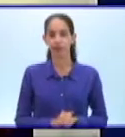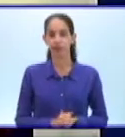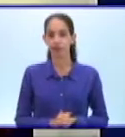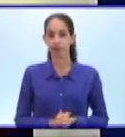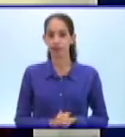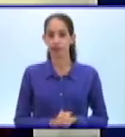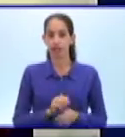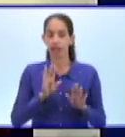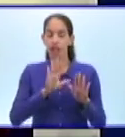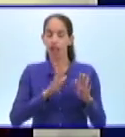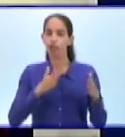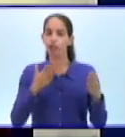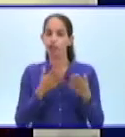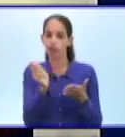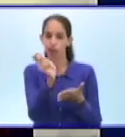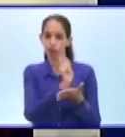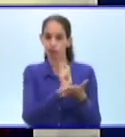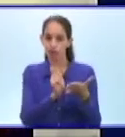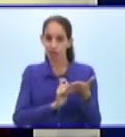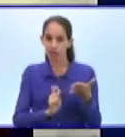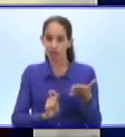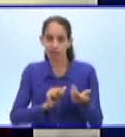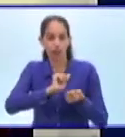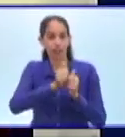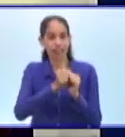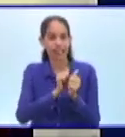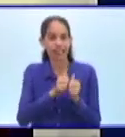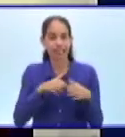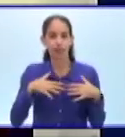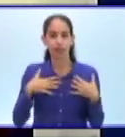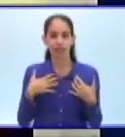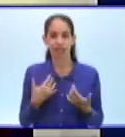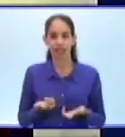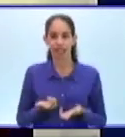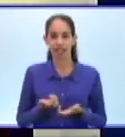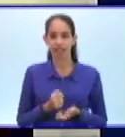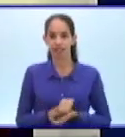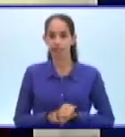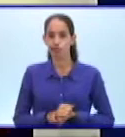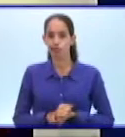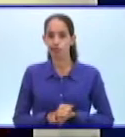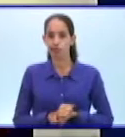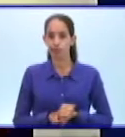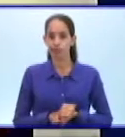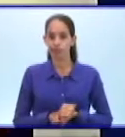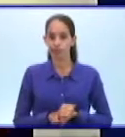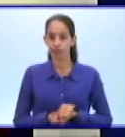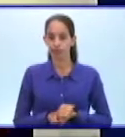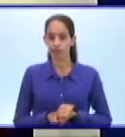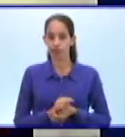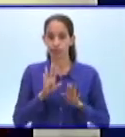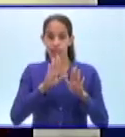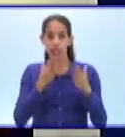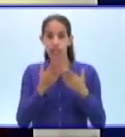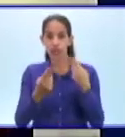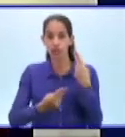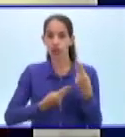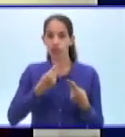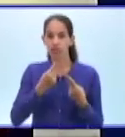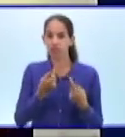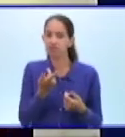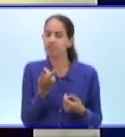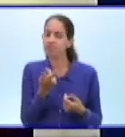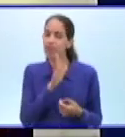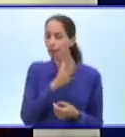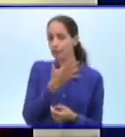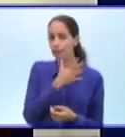a escribir acerca del deporte, acerca de la actividad que realizan, pudiera tener que